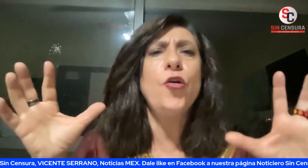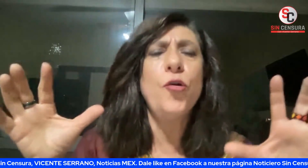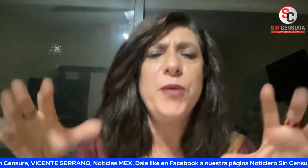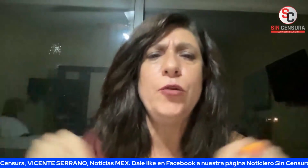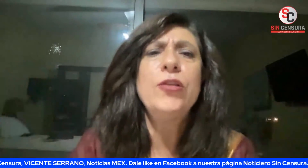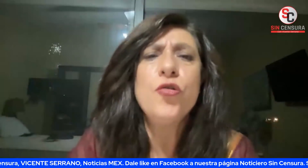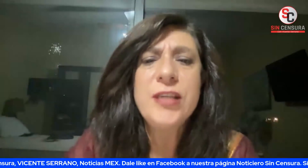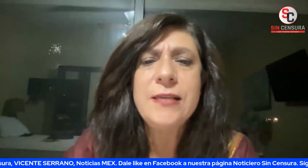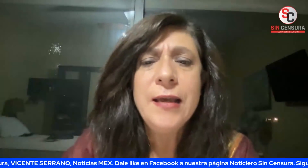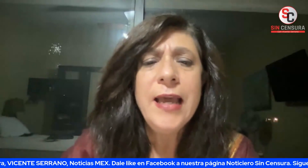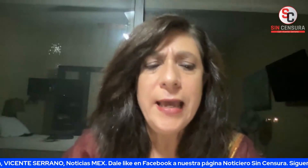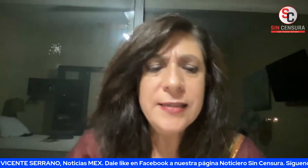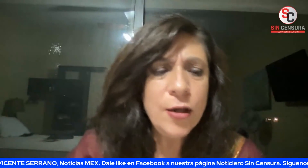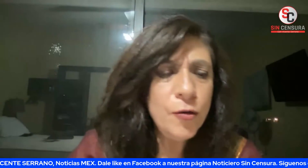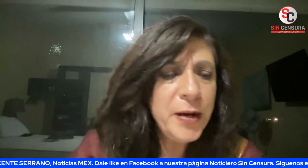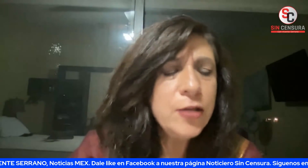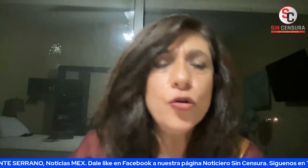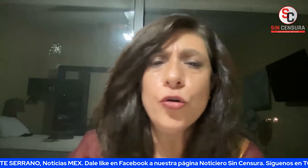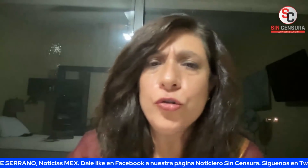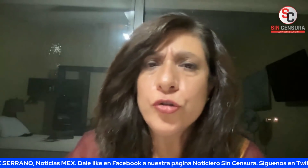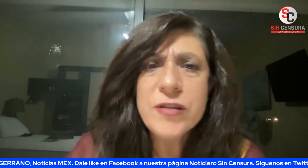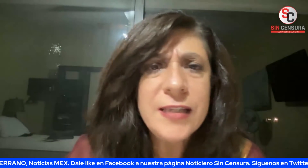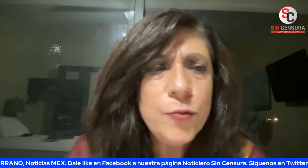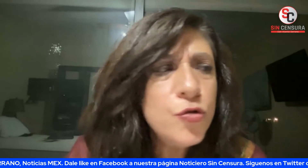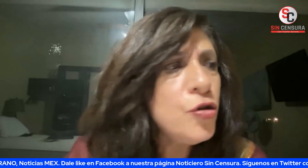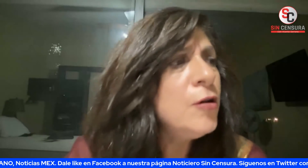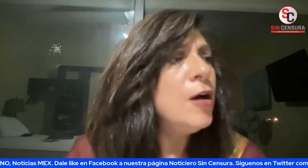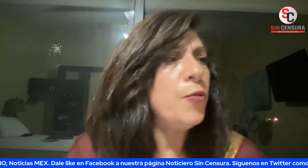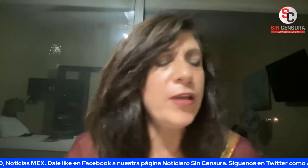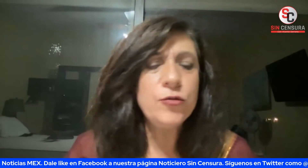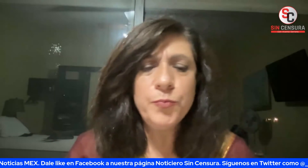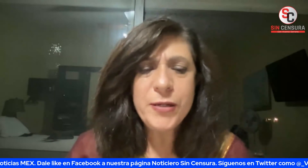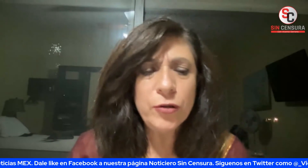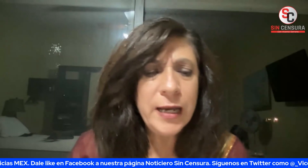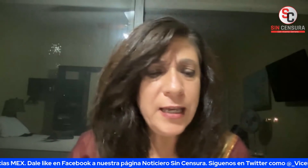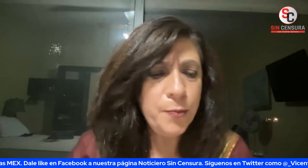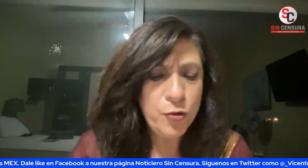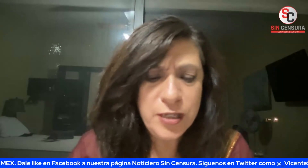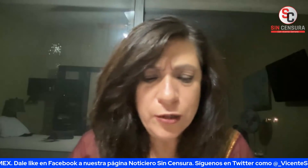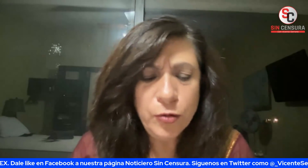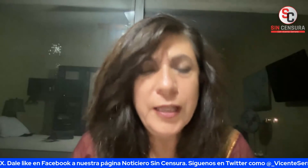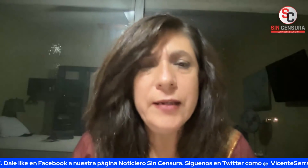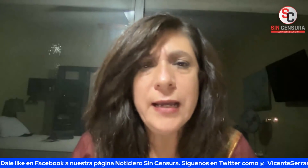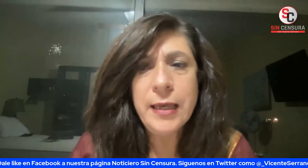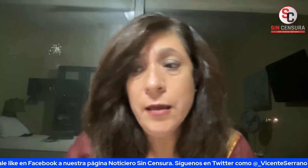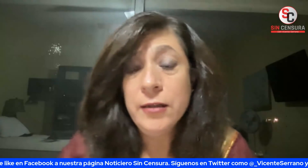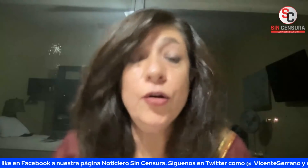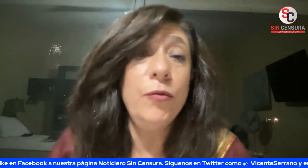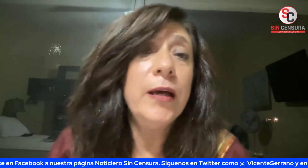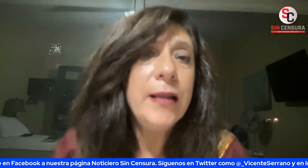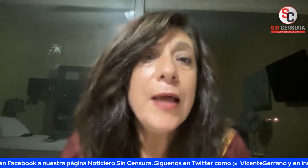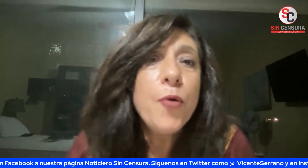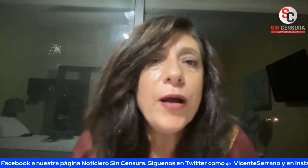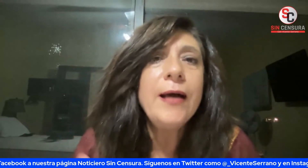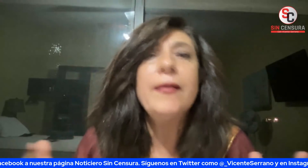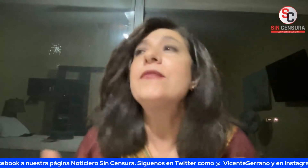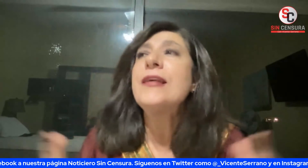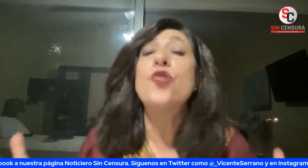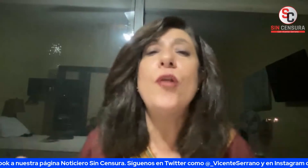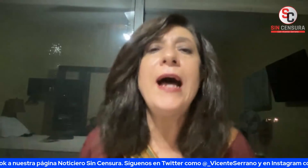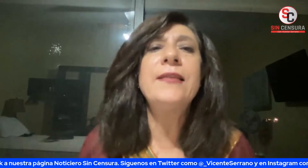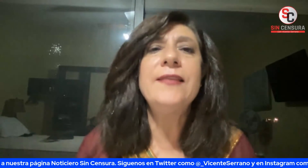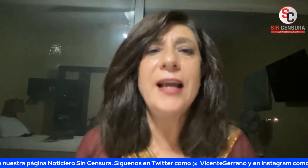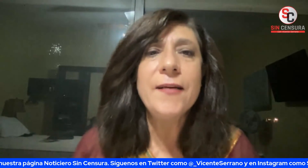lo que opino. Entonces, este hombre yo lo conozco desde hace mucho, porque es un personaje que, por cierto, tendría que, digo, en la época